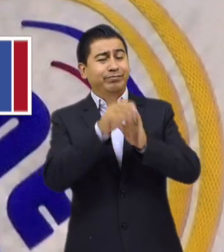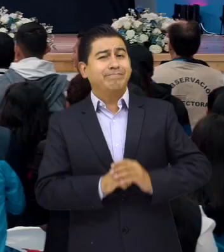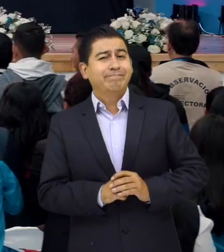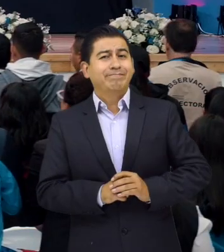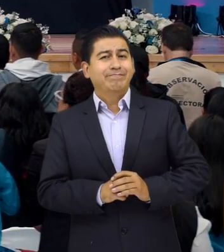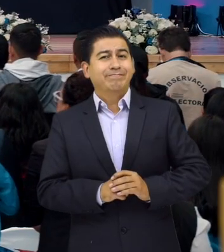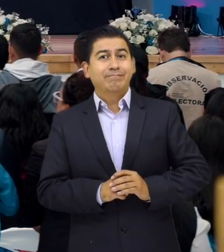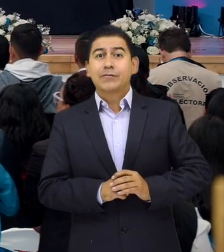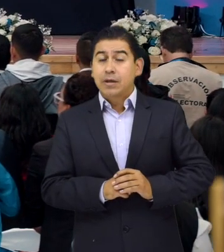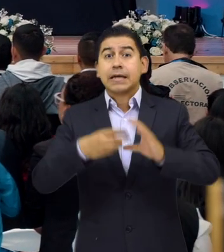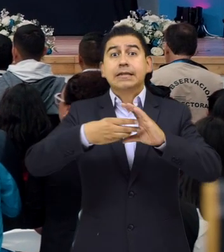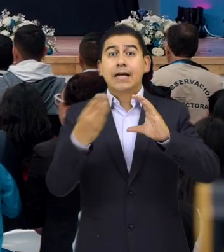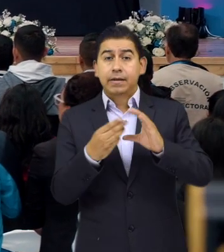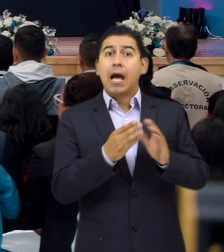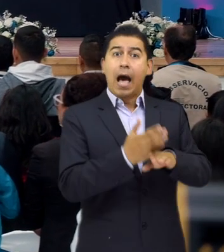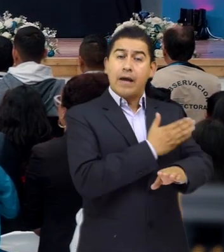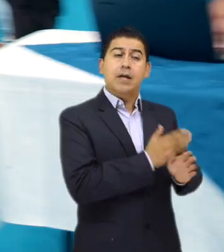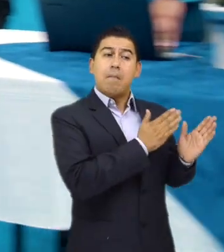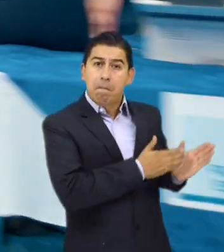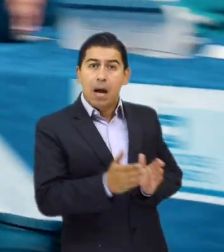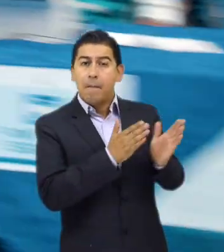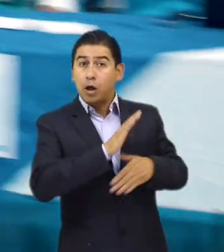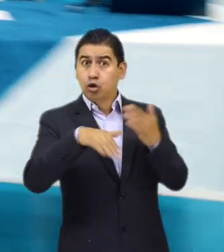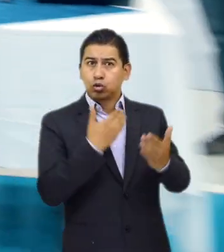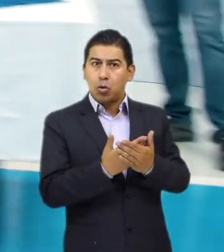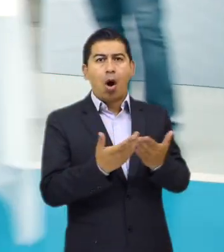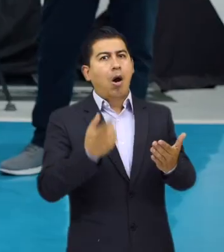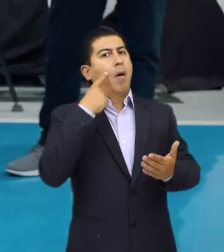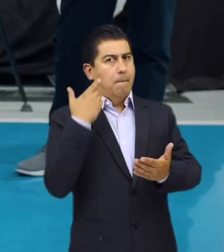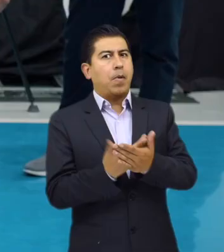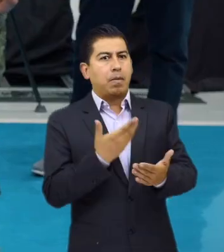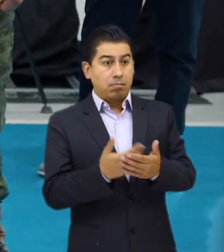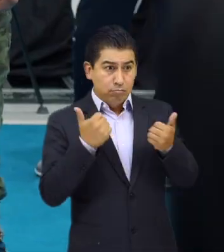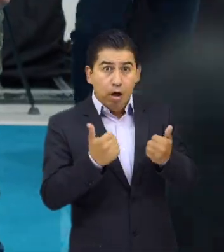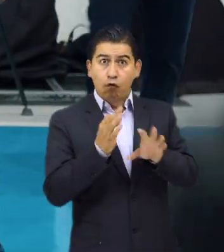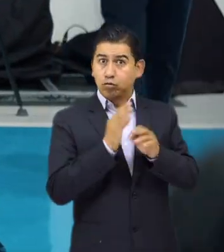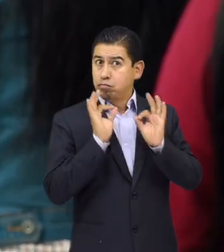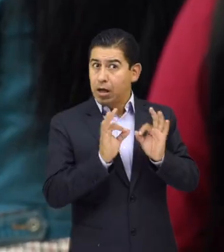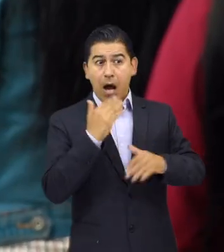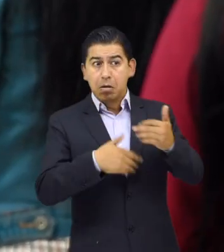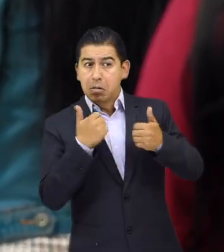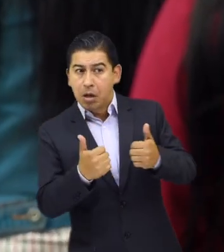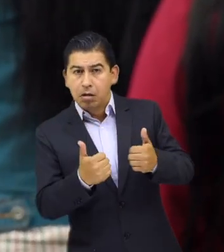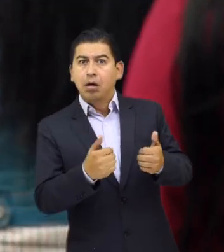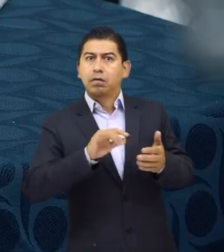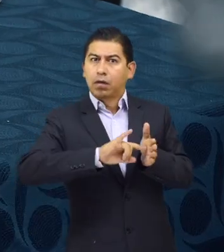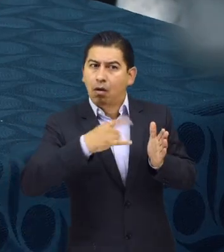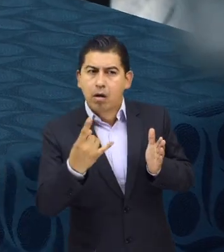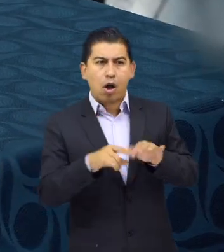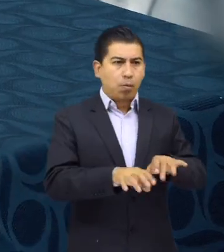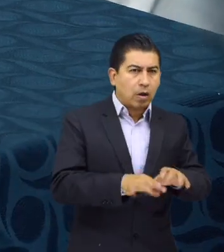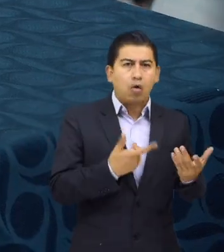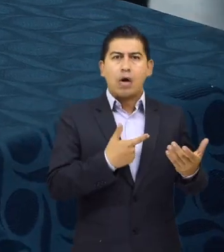país. A través del simulacro nacional, el CNE puso a prueba los procedimientos técnicos, operativos y logísticos para la